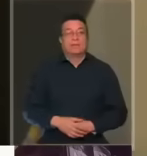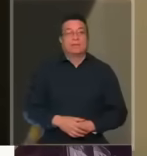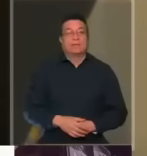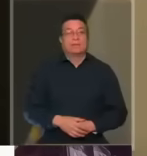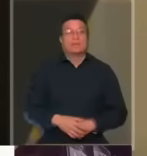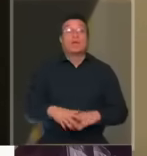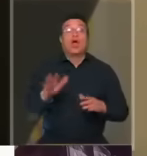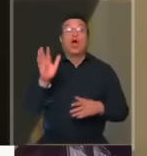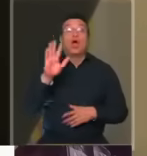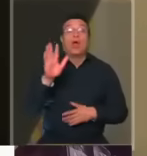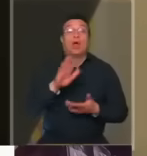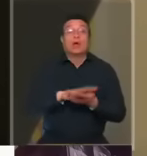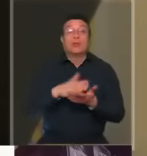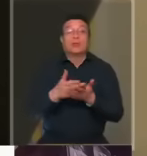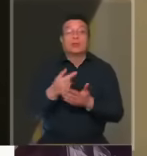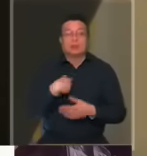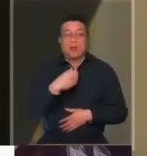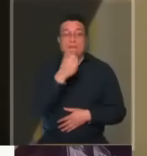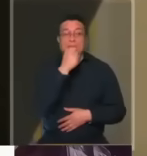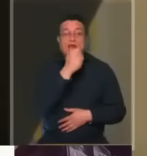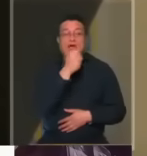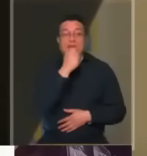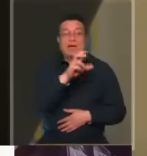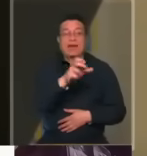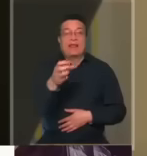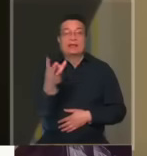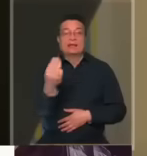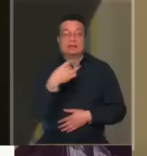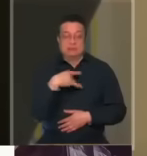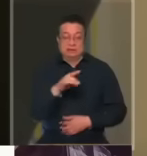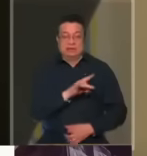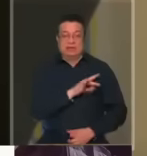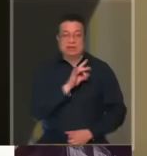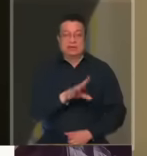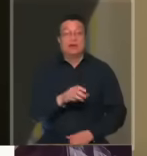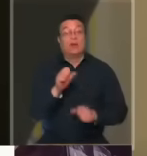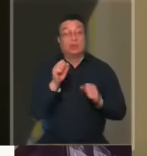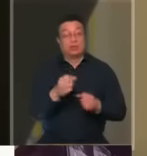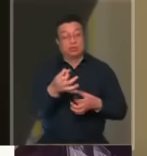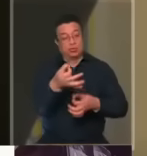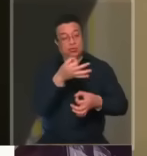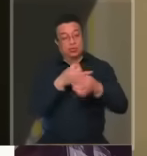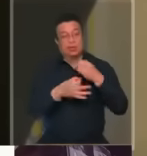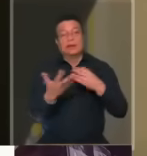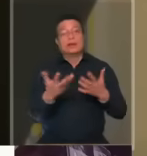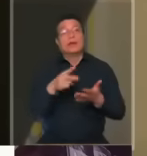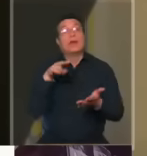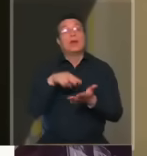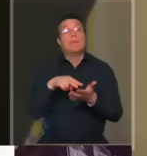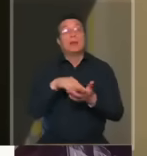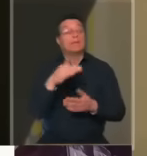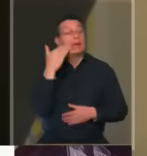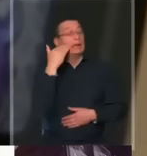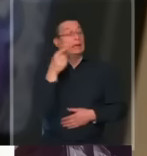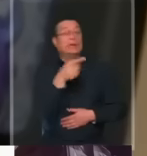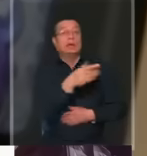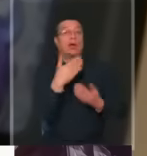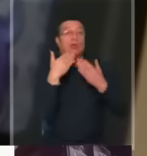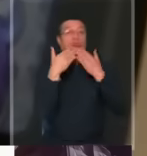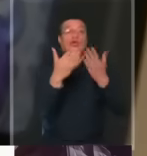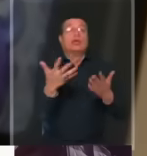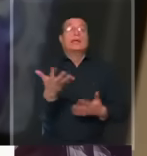Hola, ¿qué tal? Somos periodistas de Canal 13 de Chile. ¿Me puedes contar qué es lo que estás esperando que esta niña te dé?